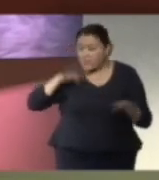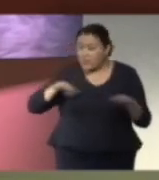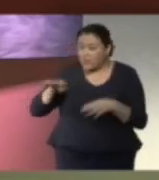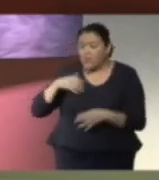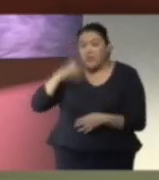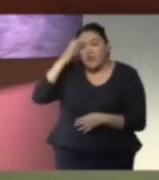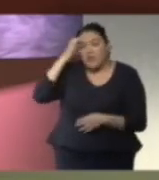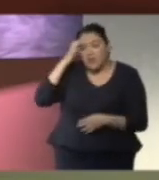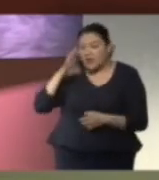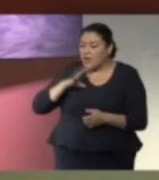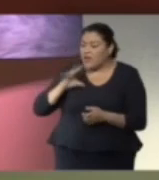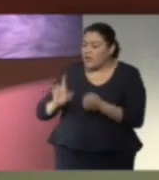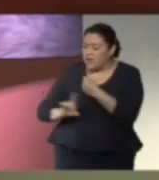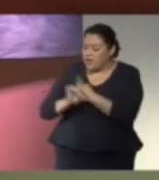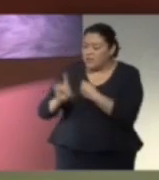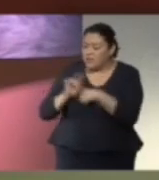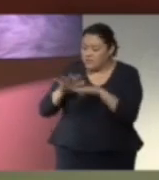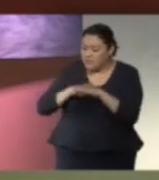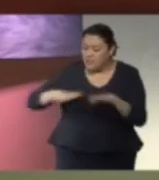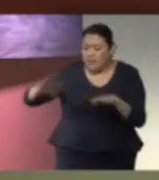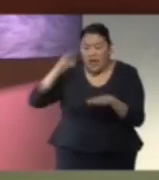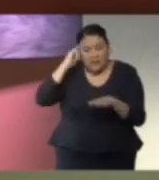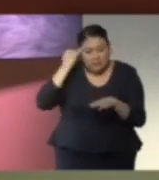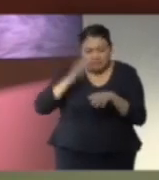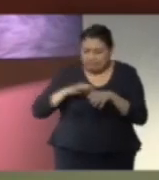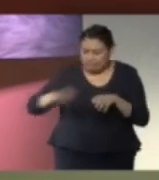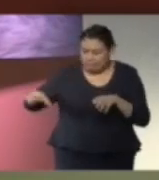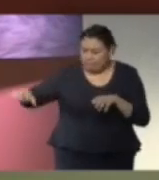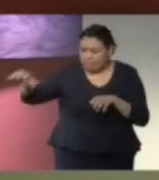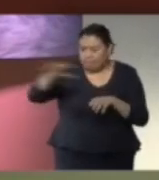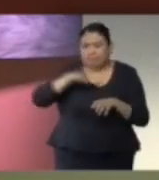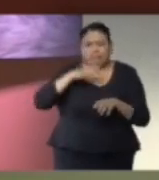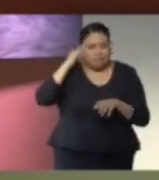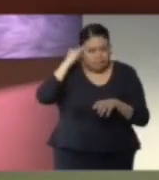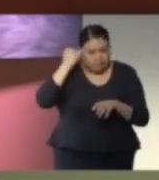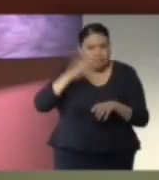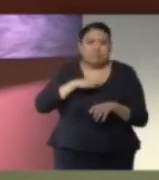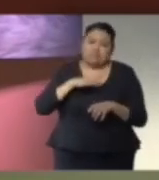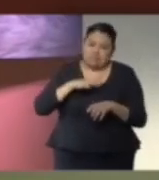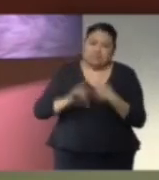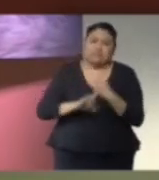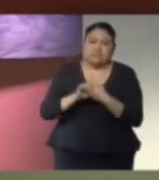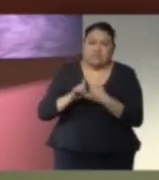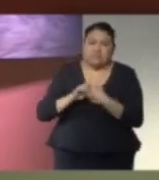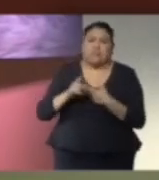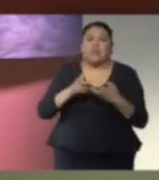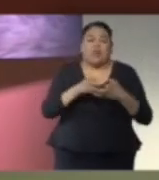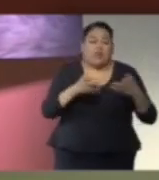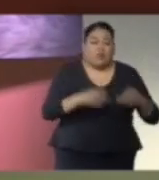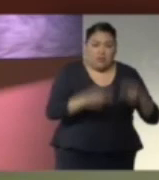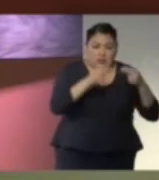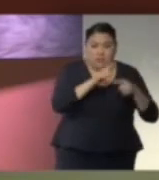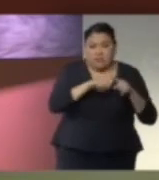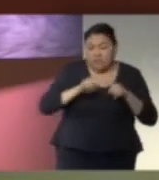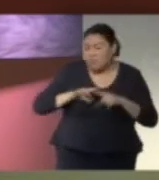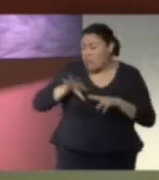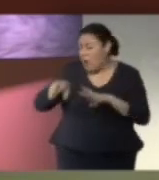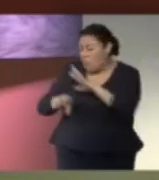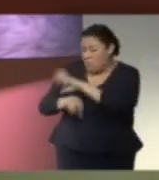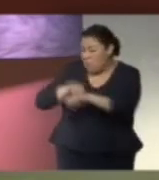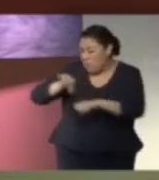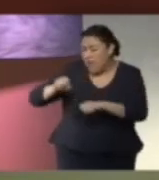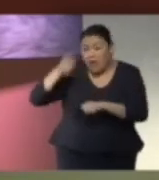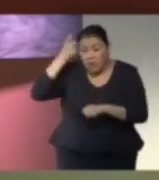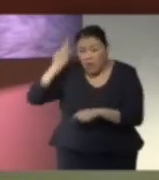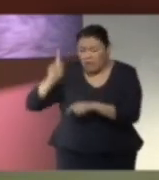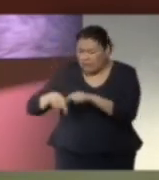estos conflictos y de estas problemáticas, ¿no?, de despojo, de depredación de la naturaleza, ¿no?,